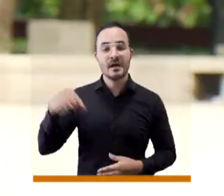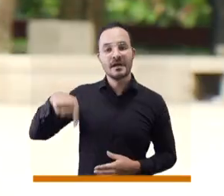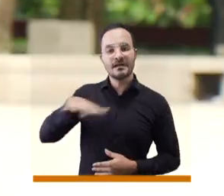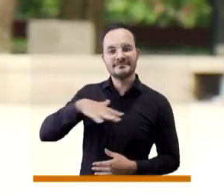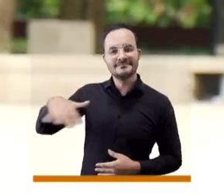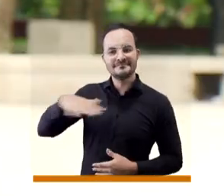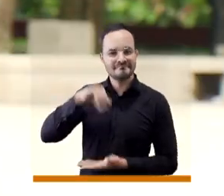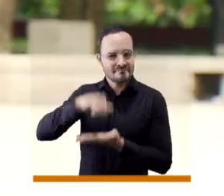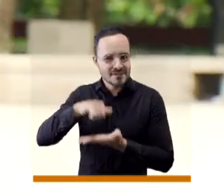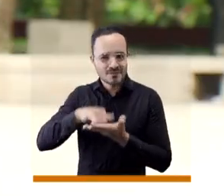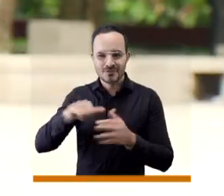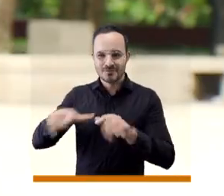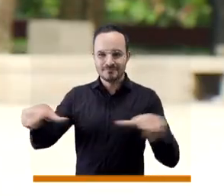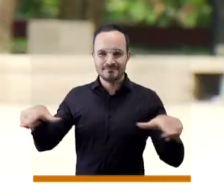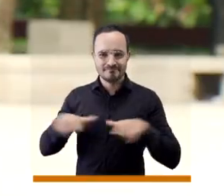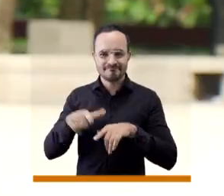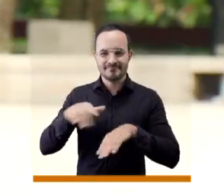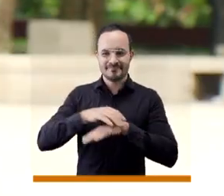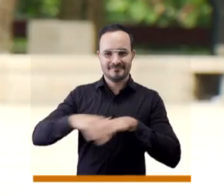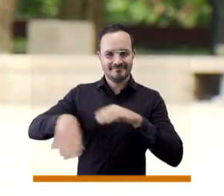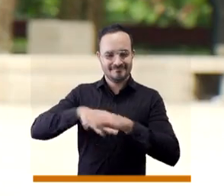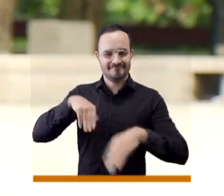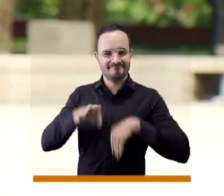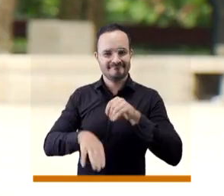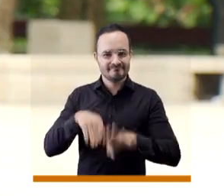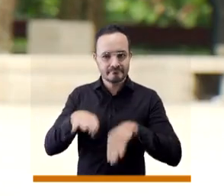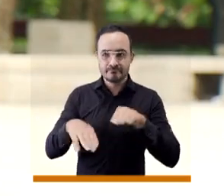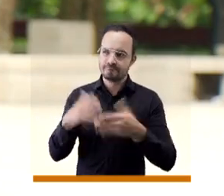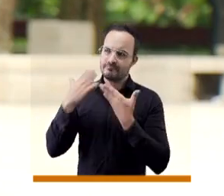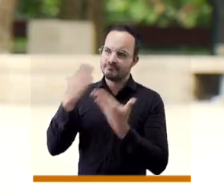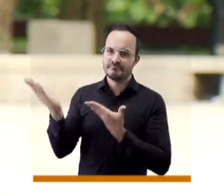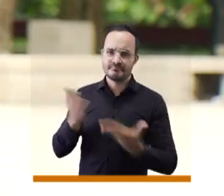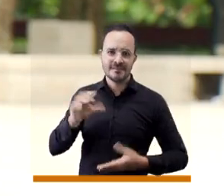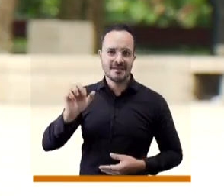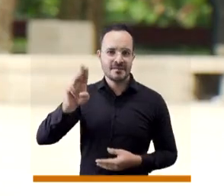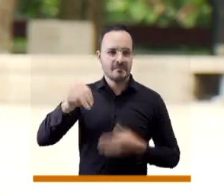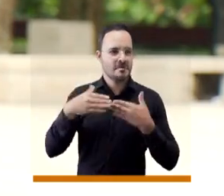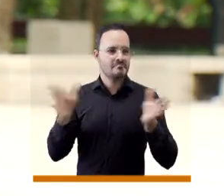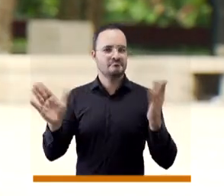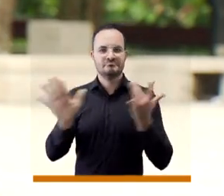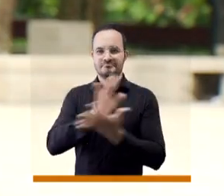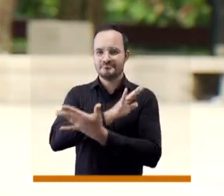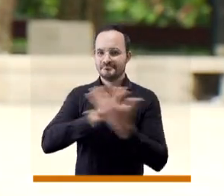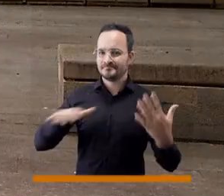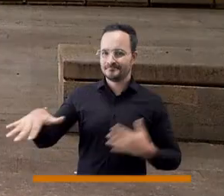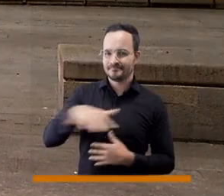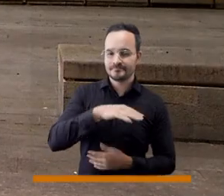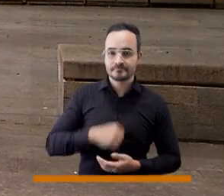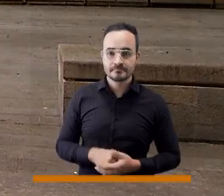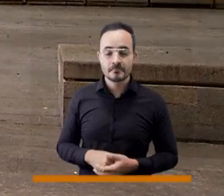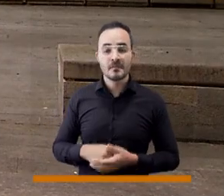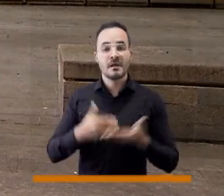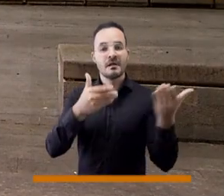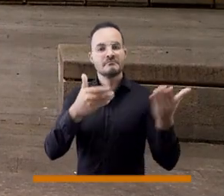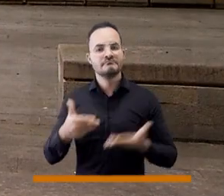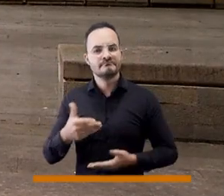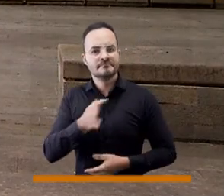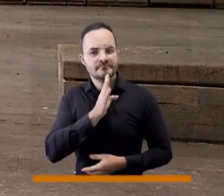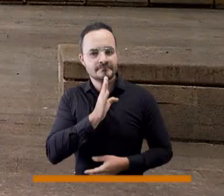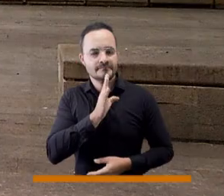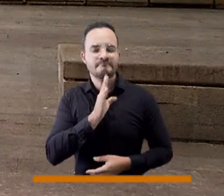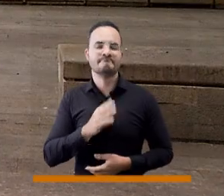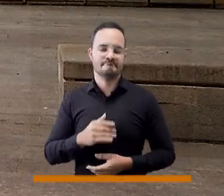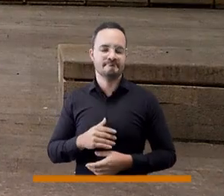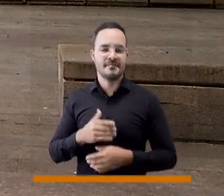Seguimos aquí desde este espacio maravilloso de ciudad que nos ofrece Empresas Públicas de Medellín y le damos la bienvenida a